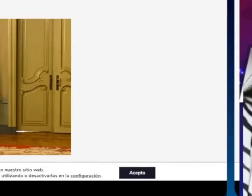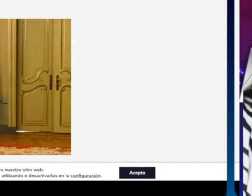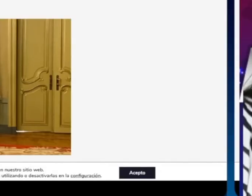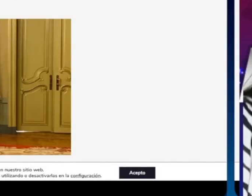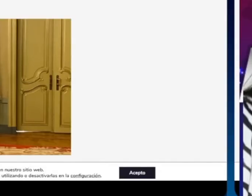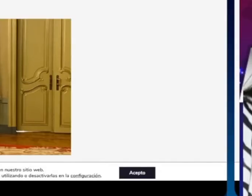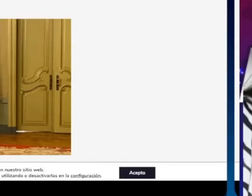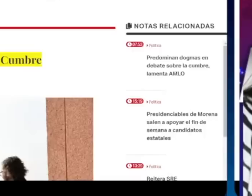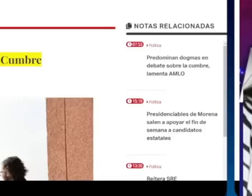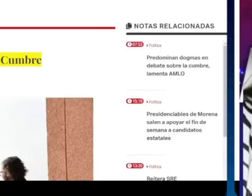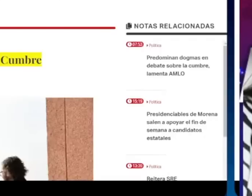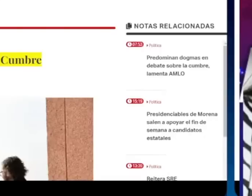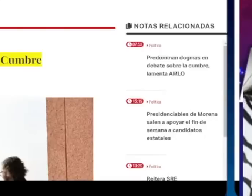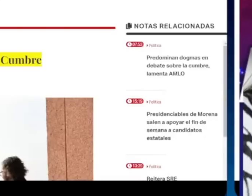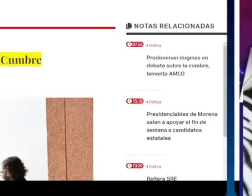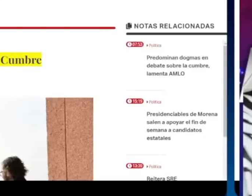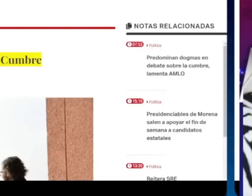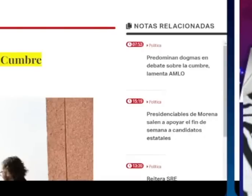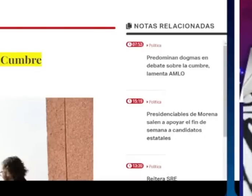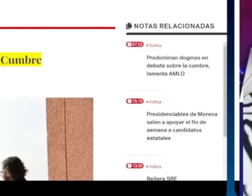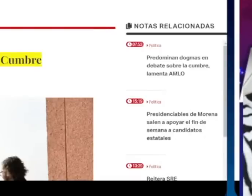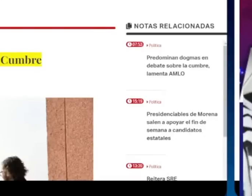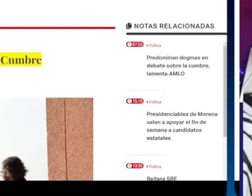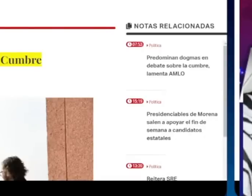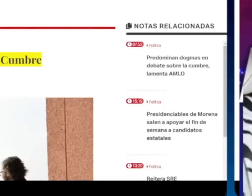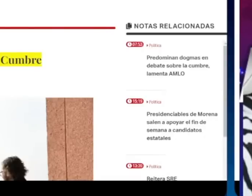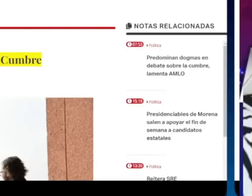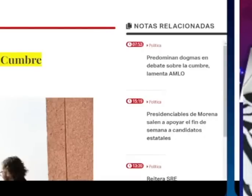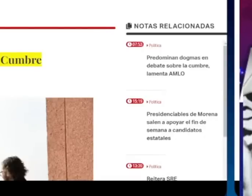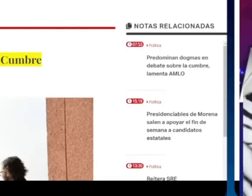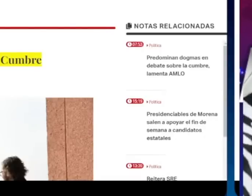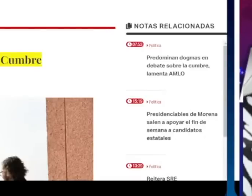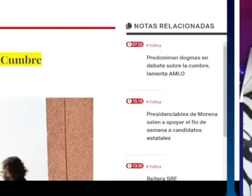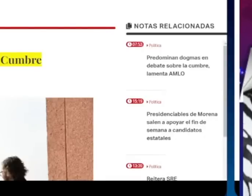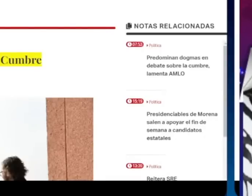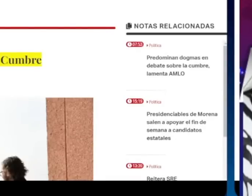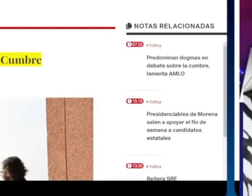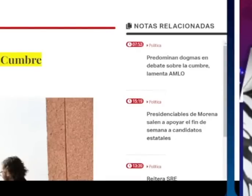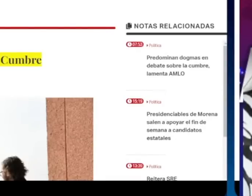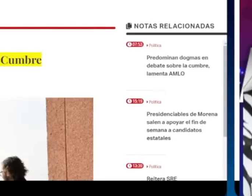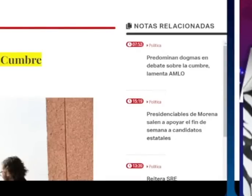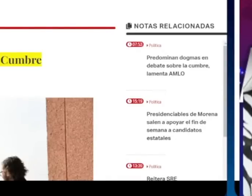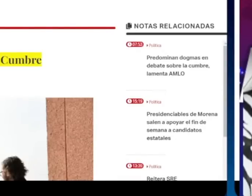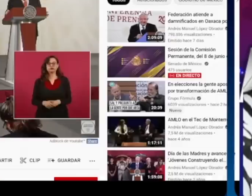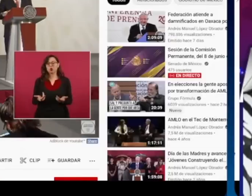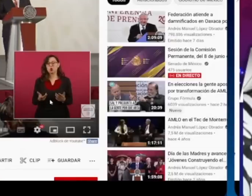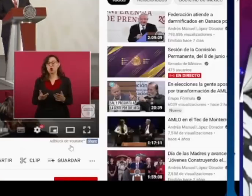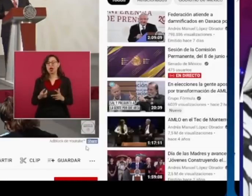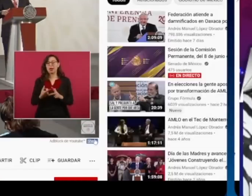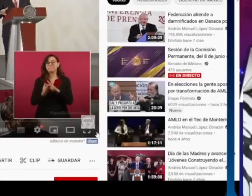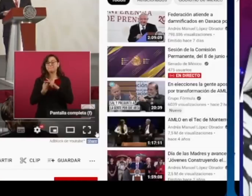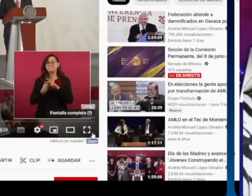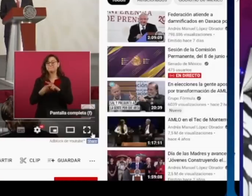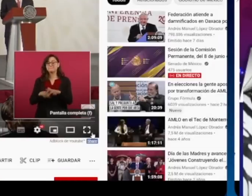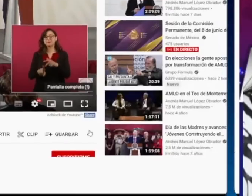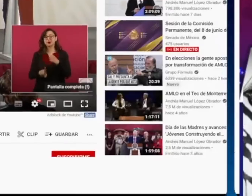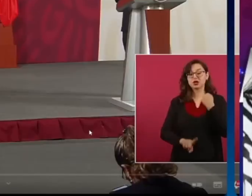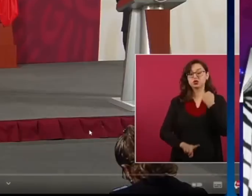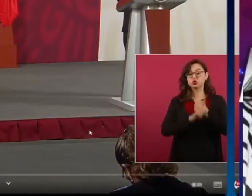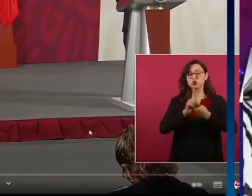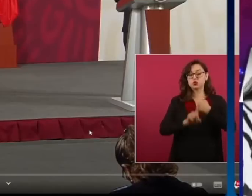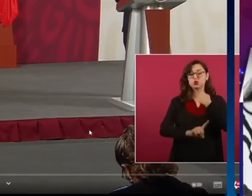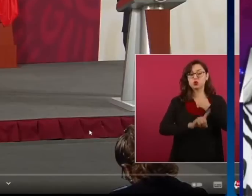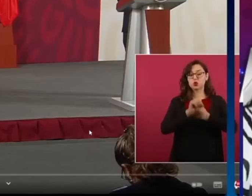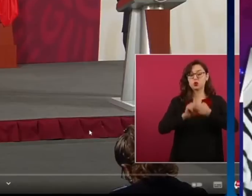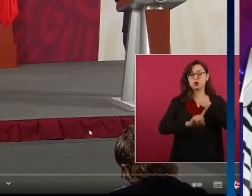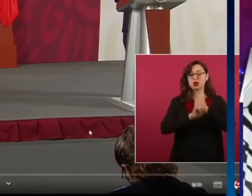comentarios qué opinas al respecto de esta información y bueno el presidente liga más a este